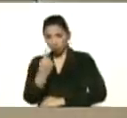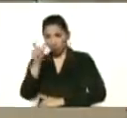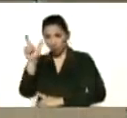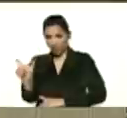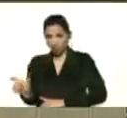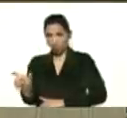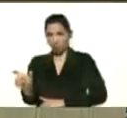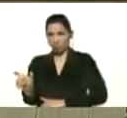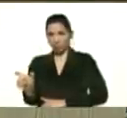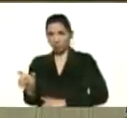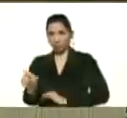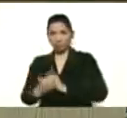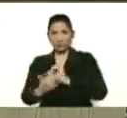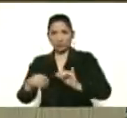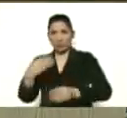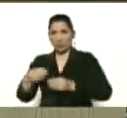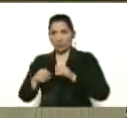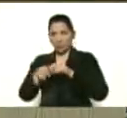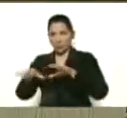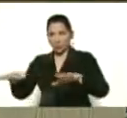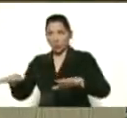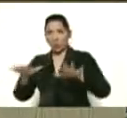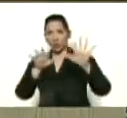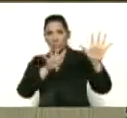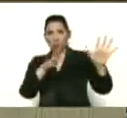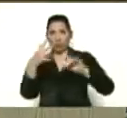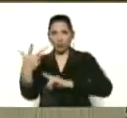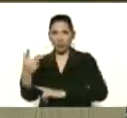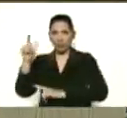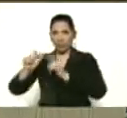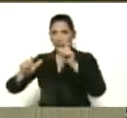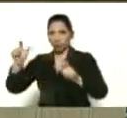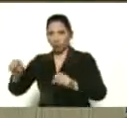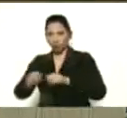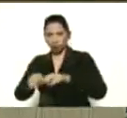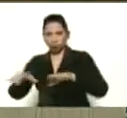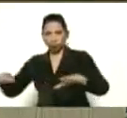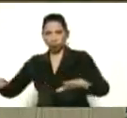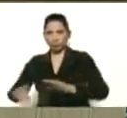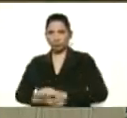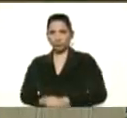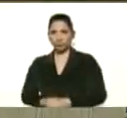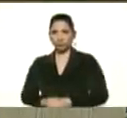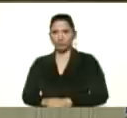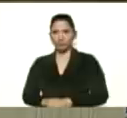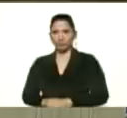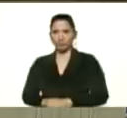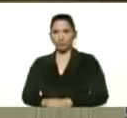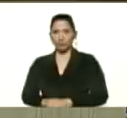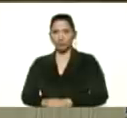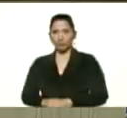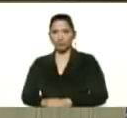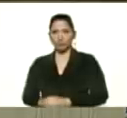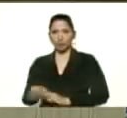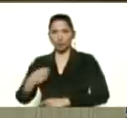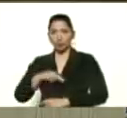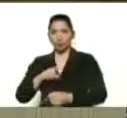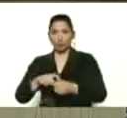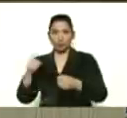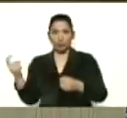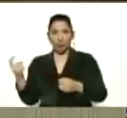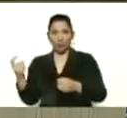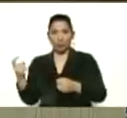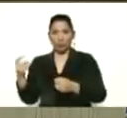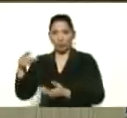una sola persona ya ha generado 93 personas infectadas si sacamos a los del foco de